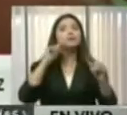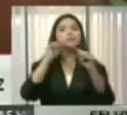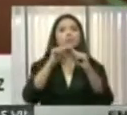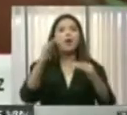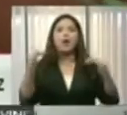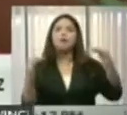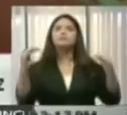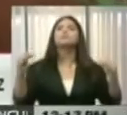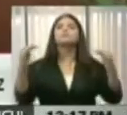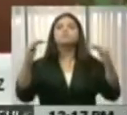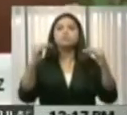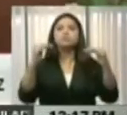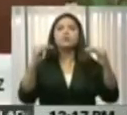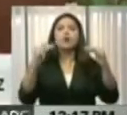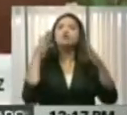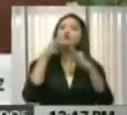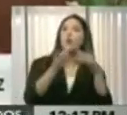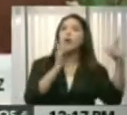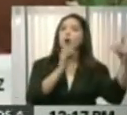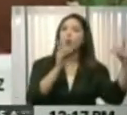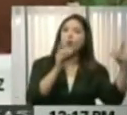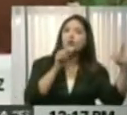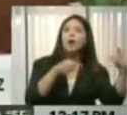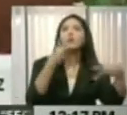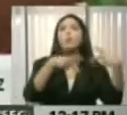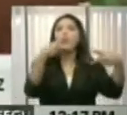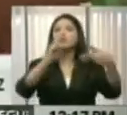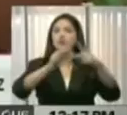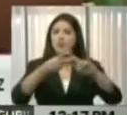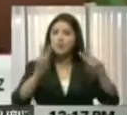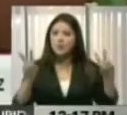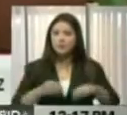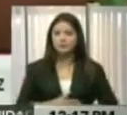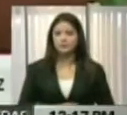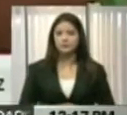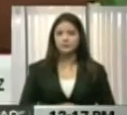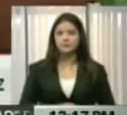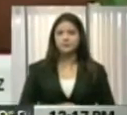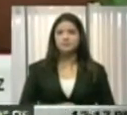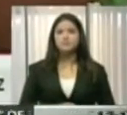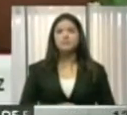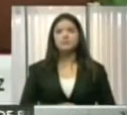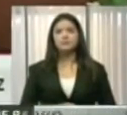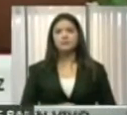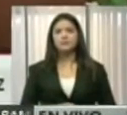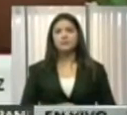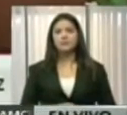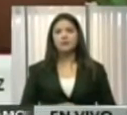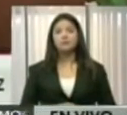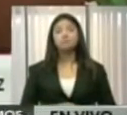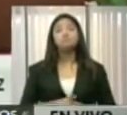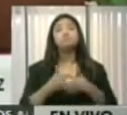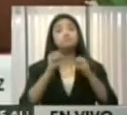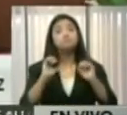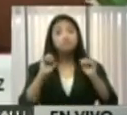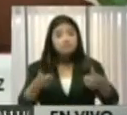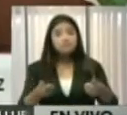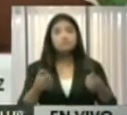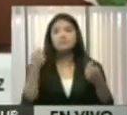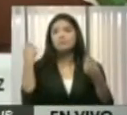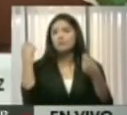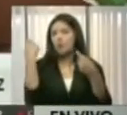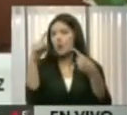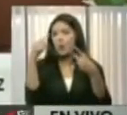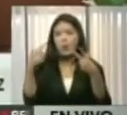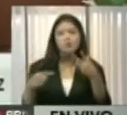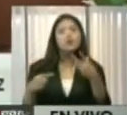equilibrada sobre los diálogos y el proceso de paz. Para tal efecto, se propiciará, entre otras,